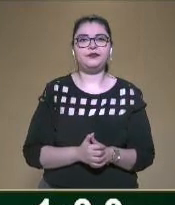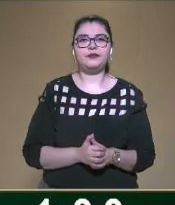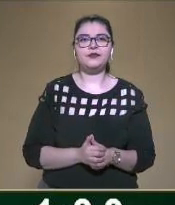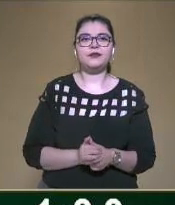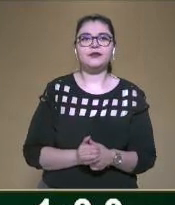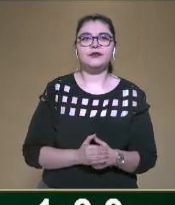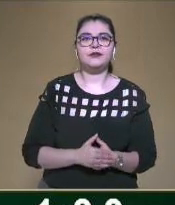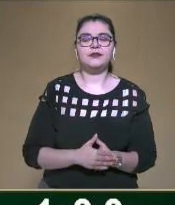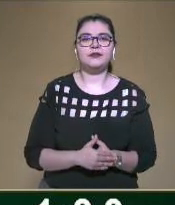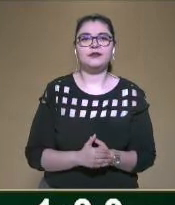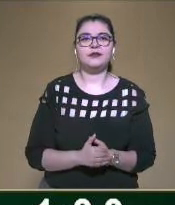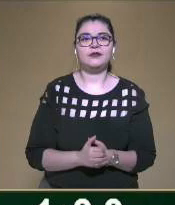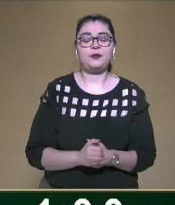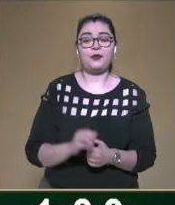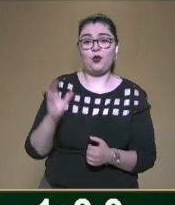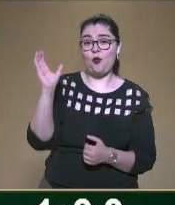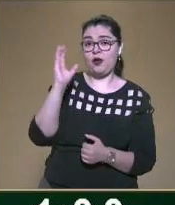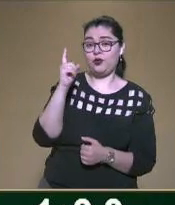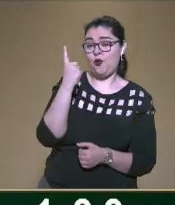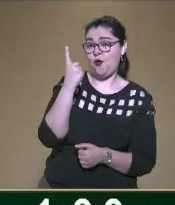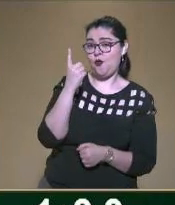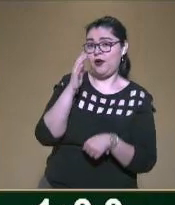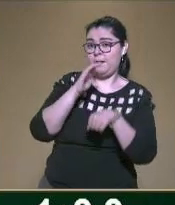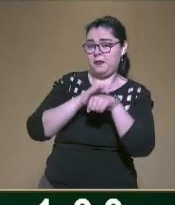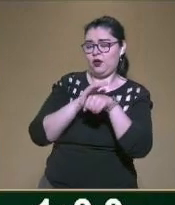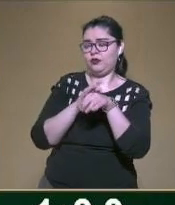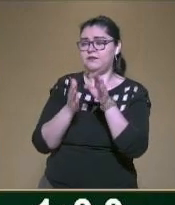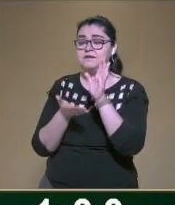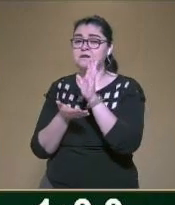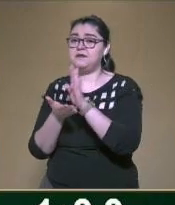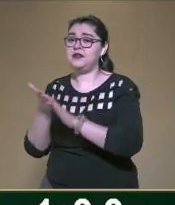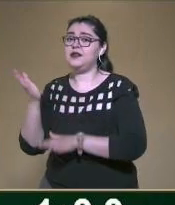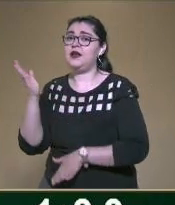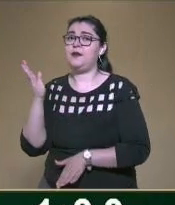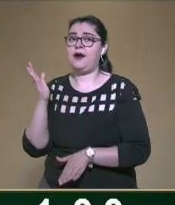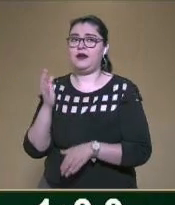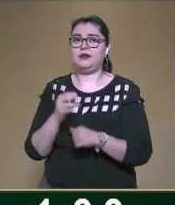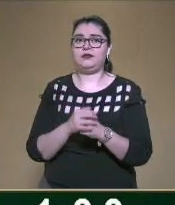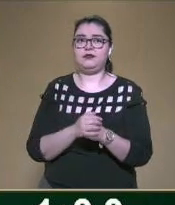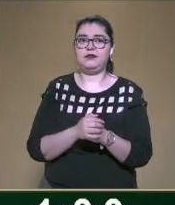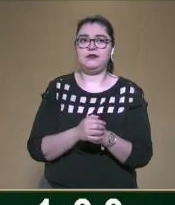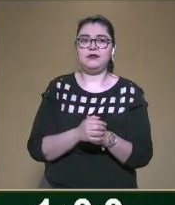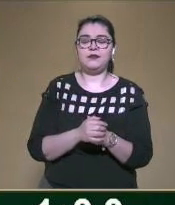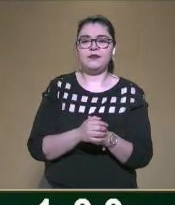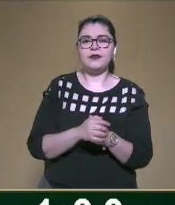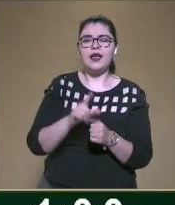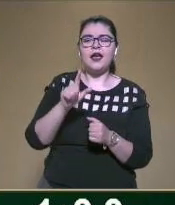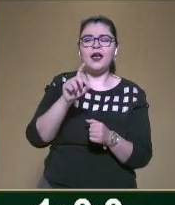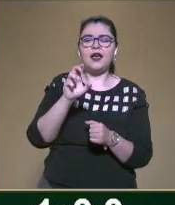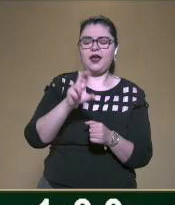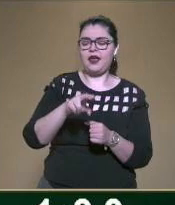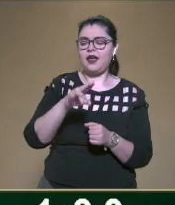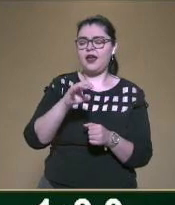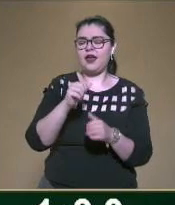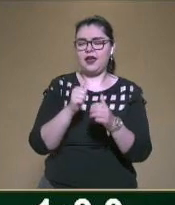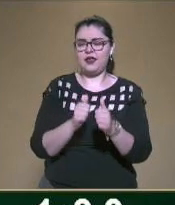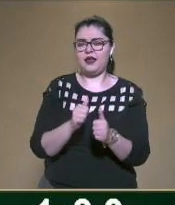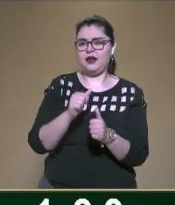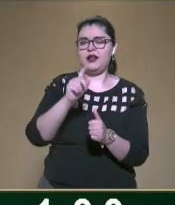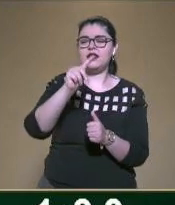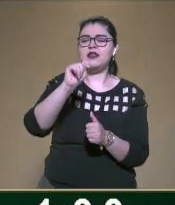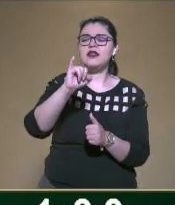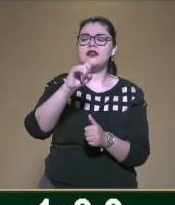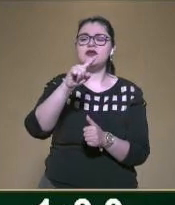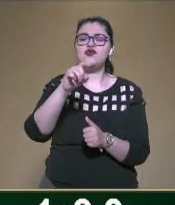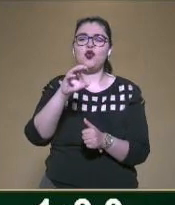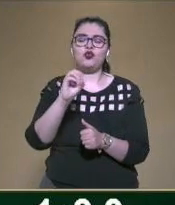atención. Cuando un amigo se va, queda un tizón encendido que no se puede apagar ni con las